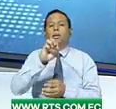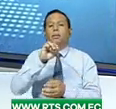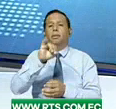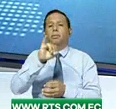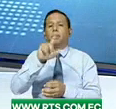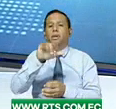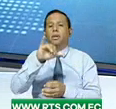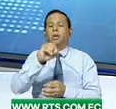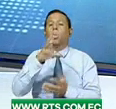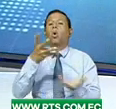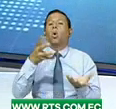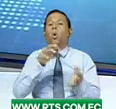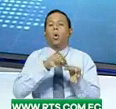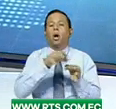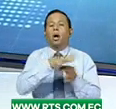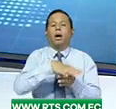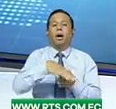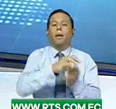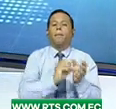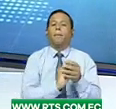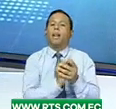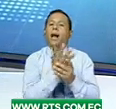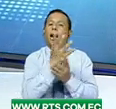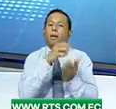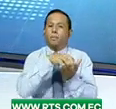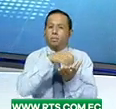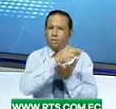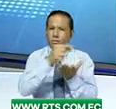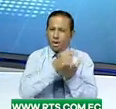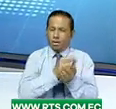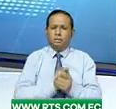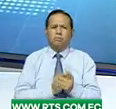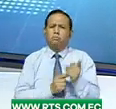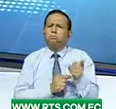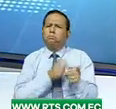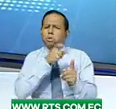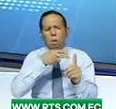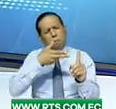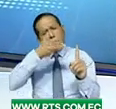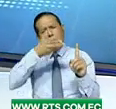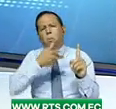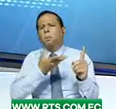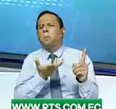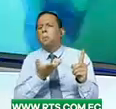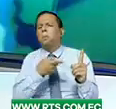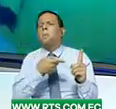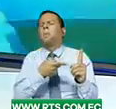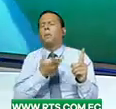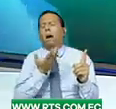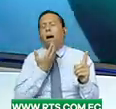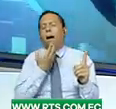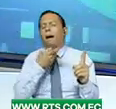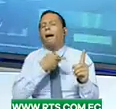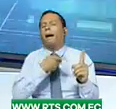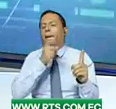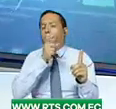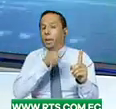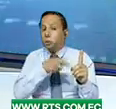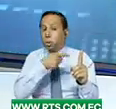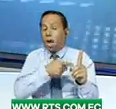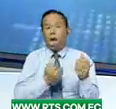sector de las Invasiones del Cantón Milagro, provincia del Guayas. El crimen se registró cuando el ciudadano